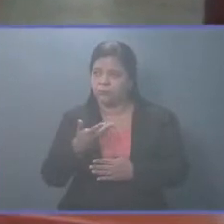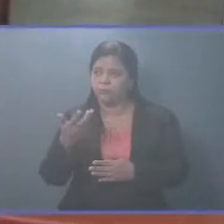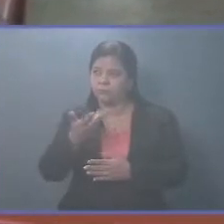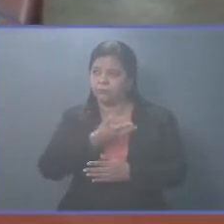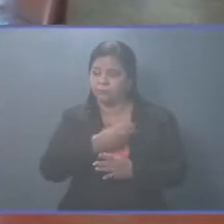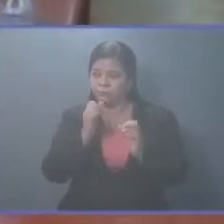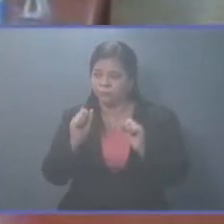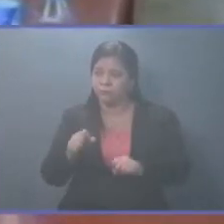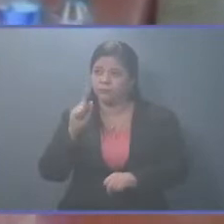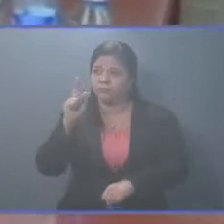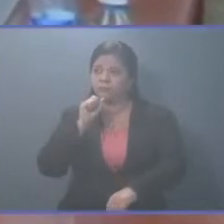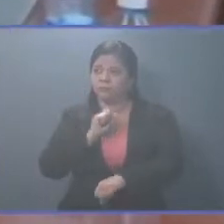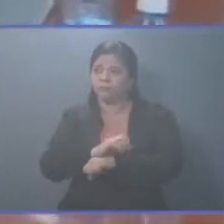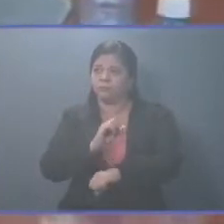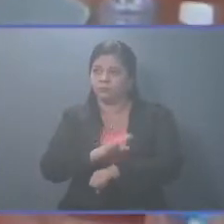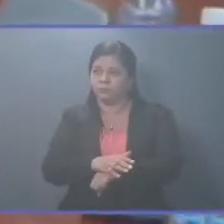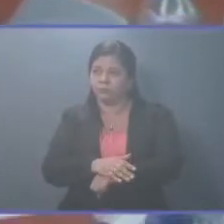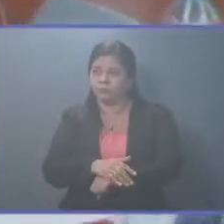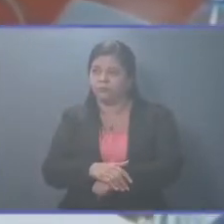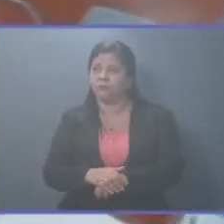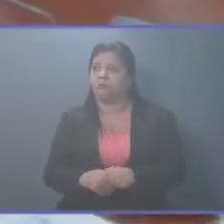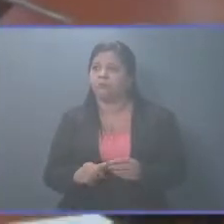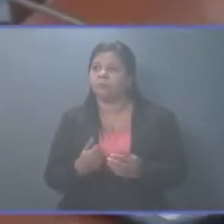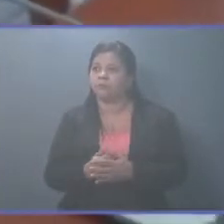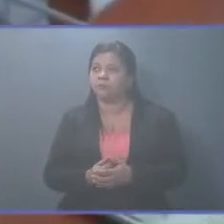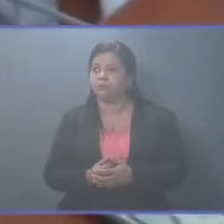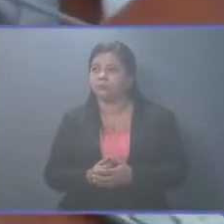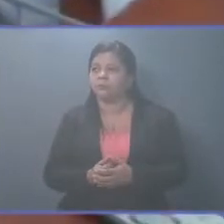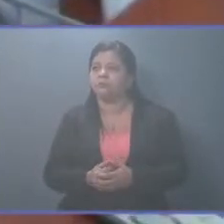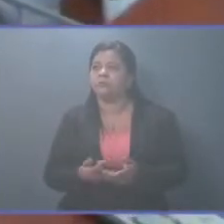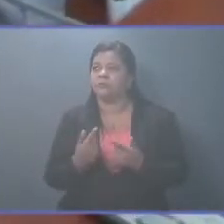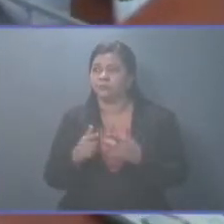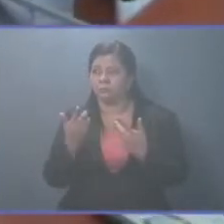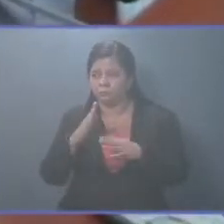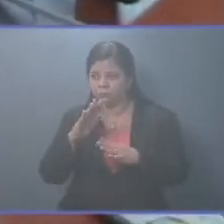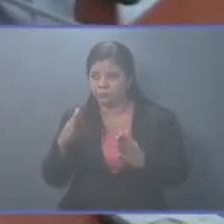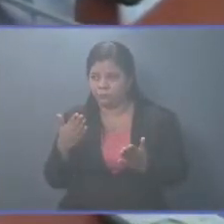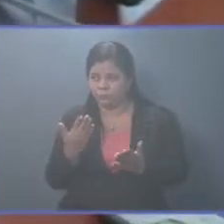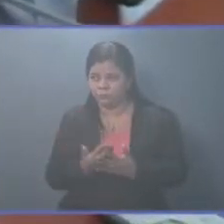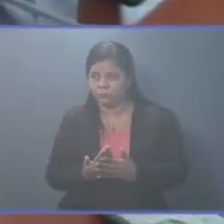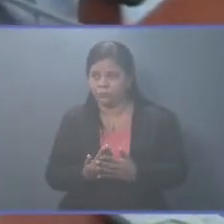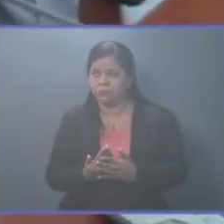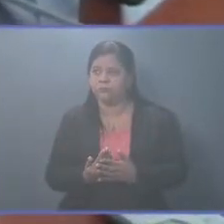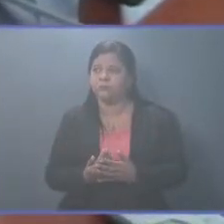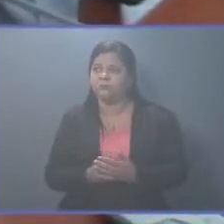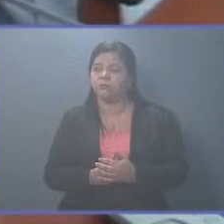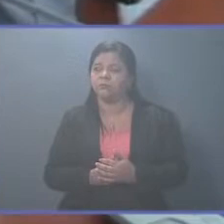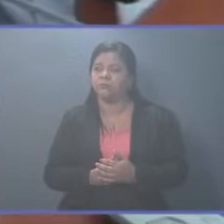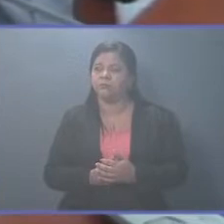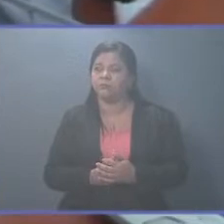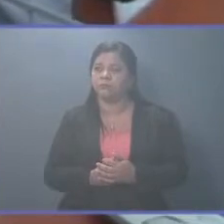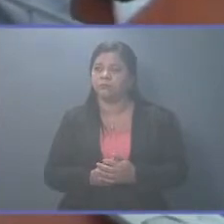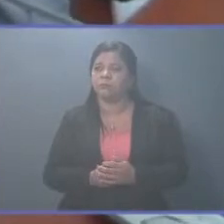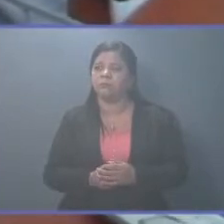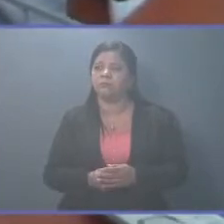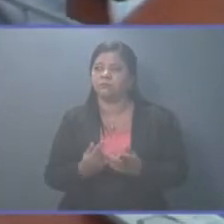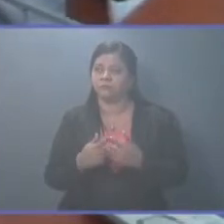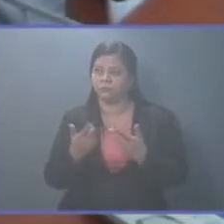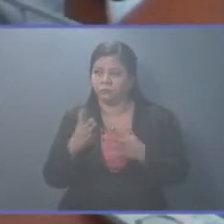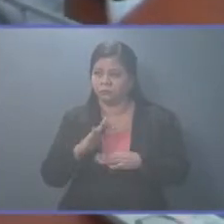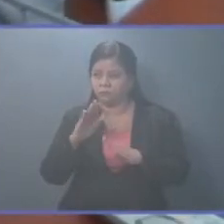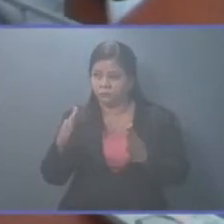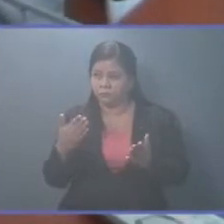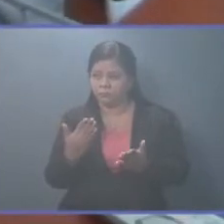un recomendable. ¿Verdad? Y la última acta... ¿Cuándo fue esa acta, doctor? Disculpe. Es la de noviembre,